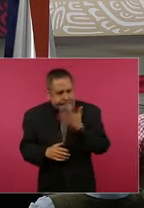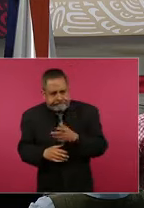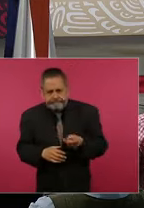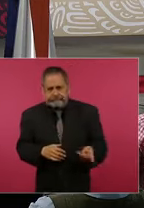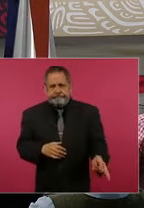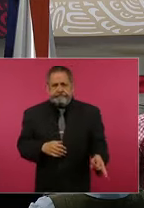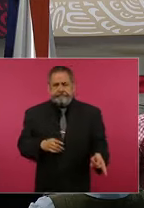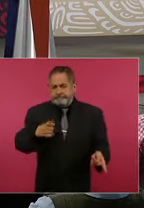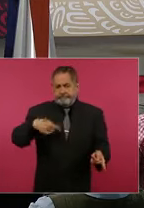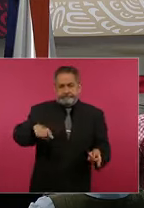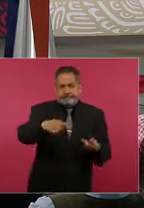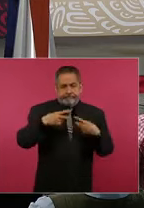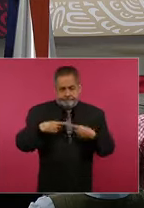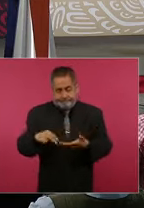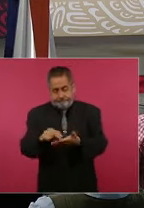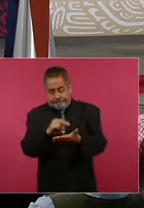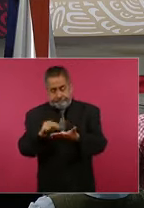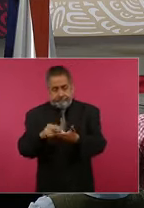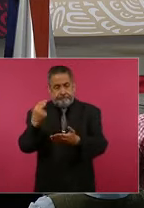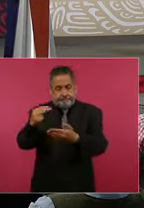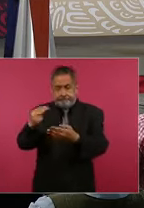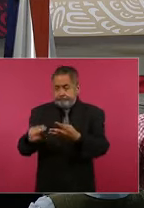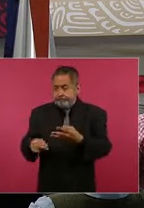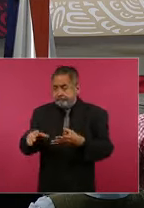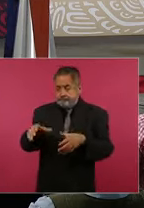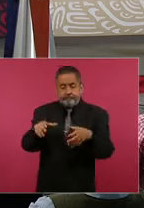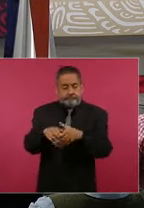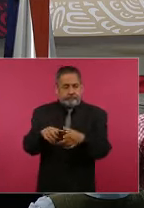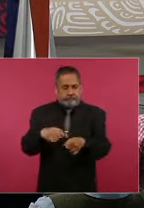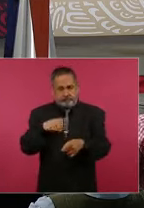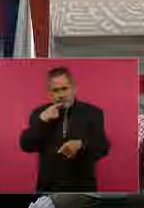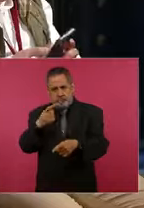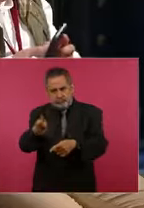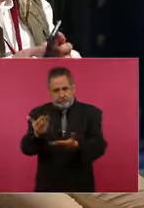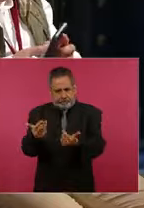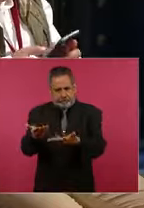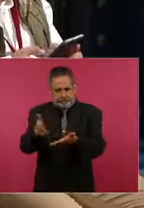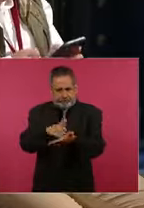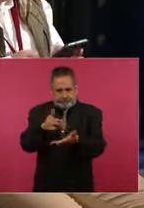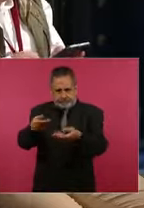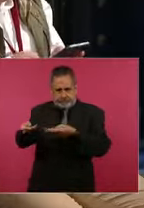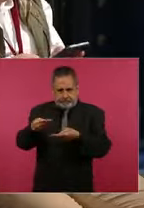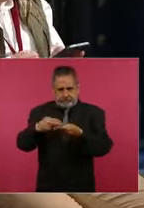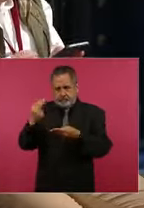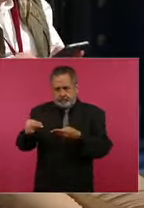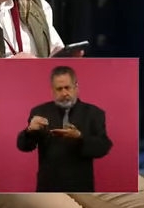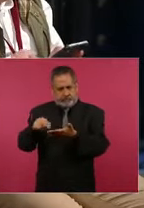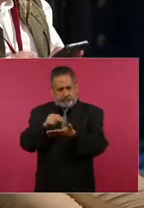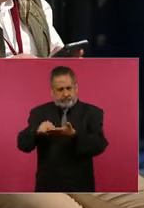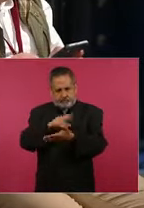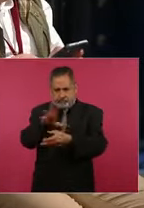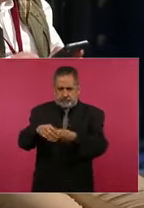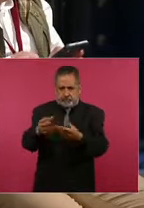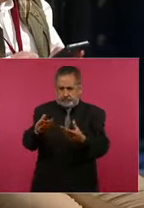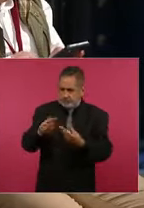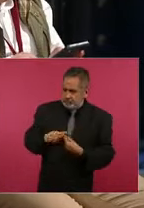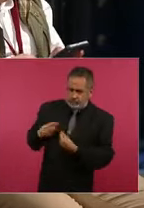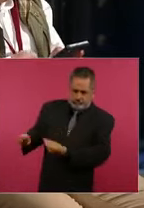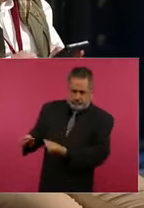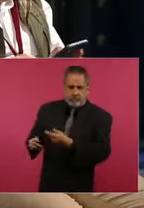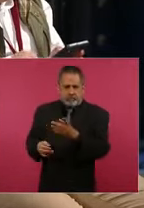vecinos, que está firmado, tiene nombre y apellido, yo les dije, ustedes me tienen que poner todo esto. Aquí